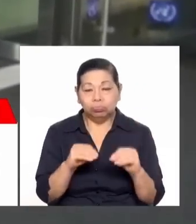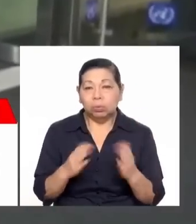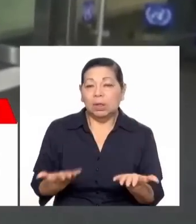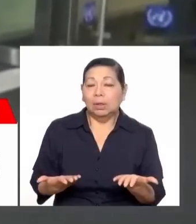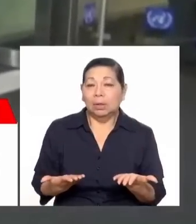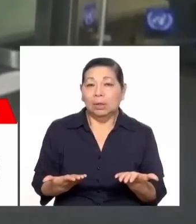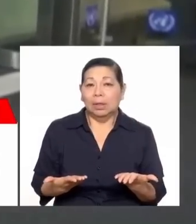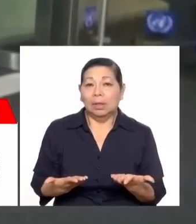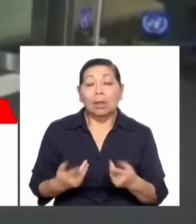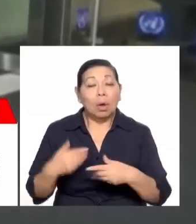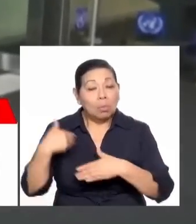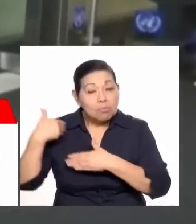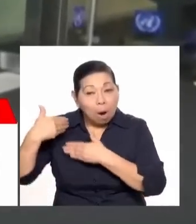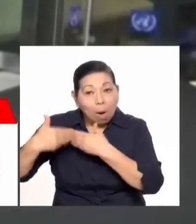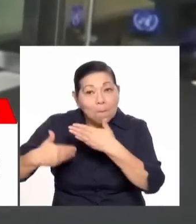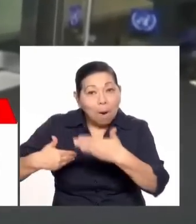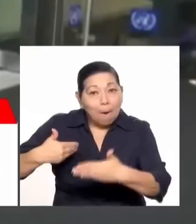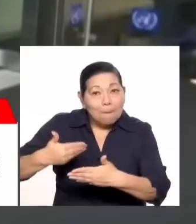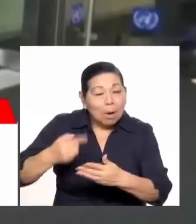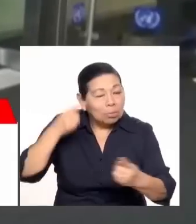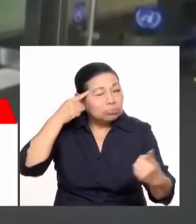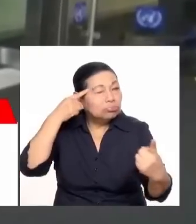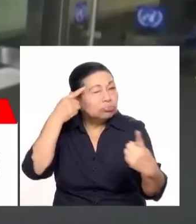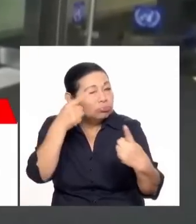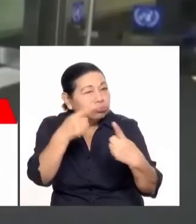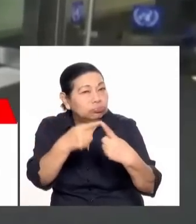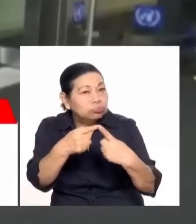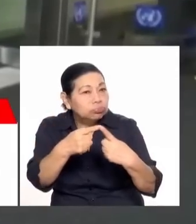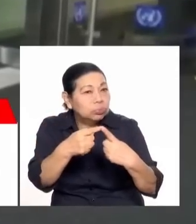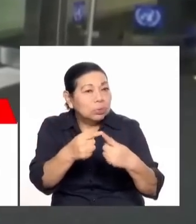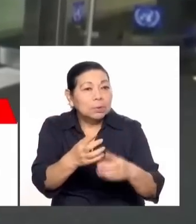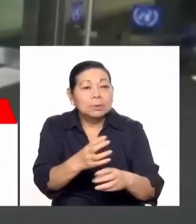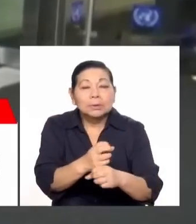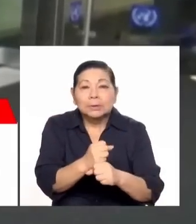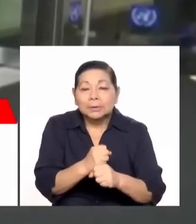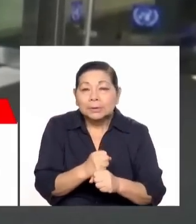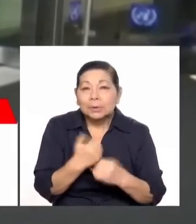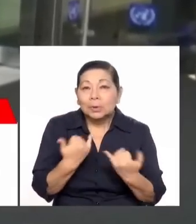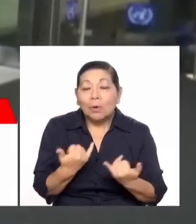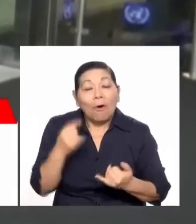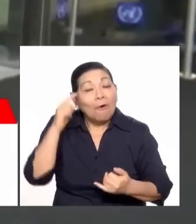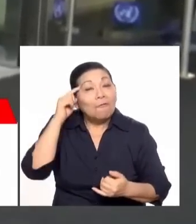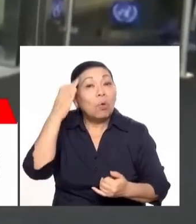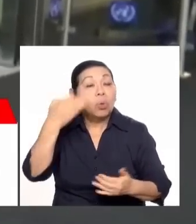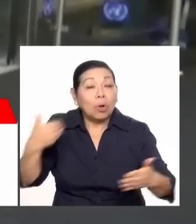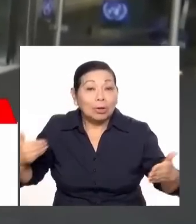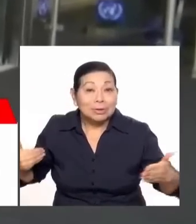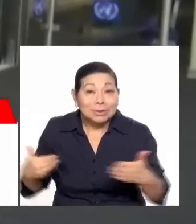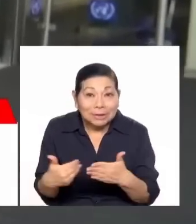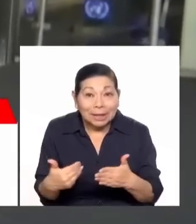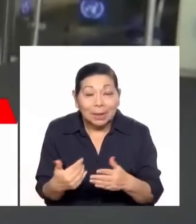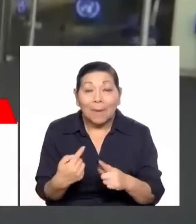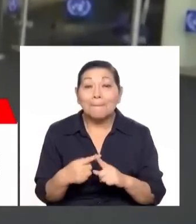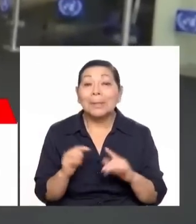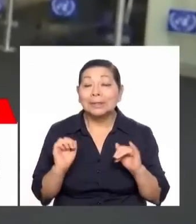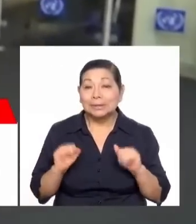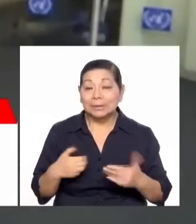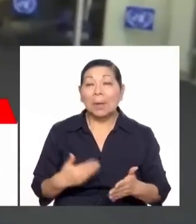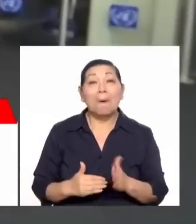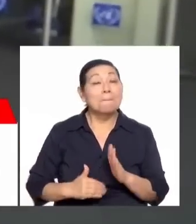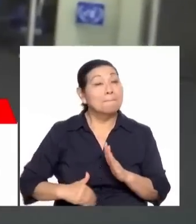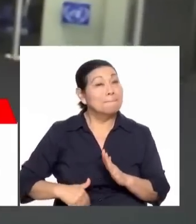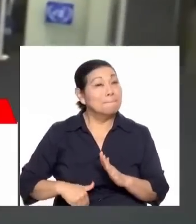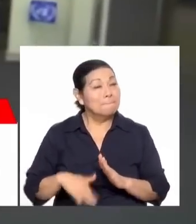respecto a los avances de los objetivos de desarrollo sostenible en un futuro próximo. Para ello, más